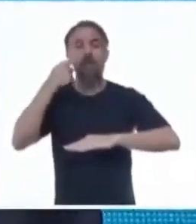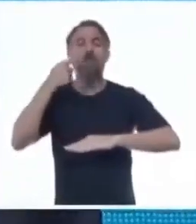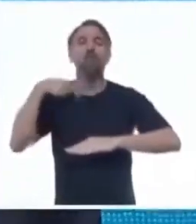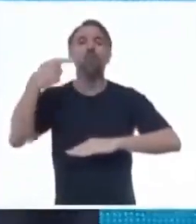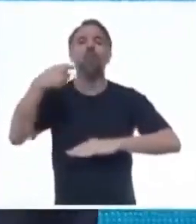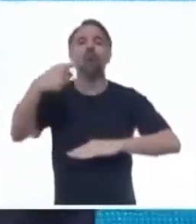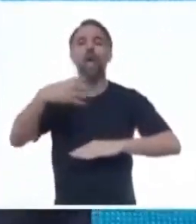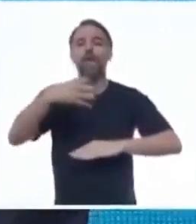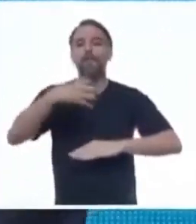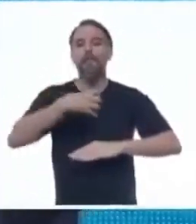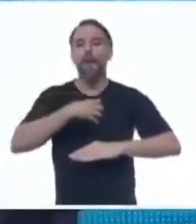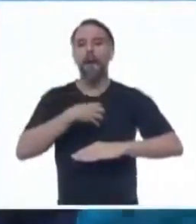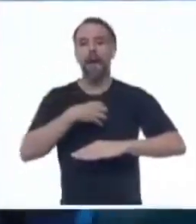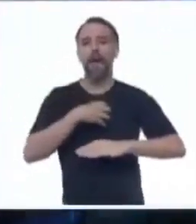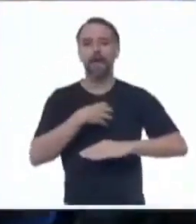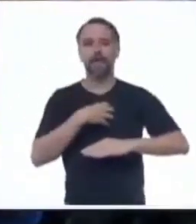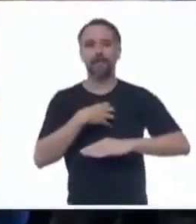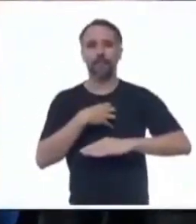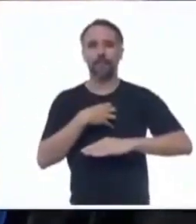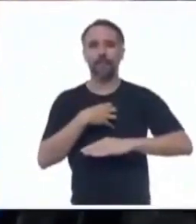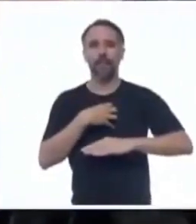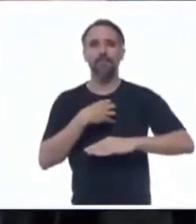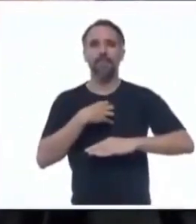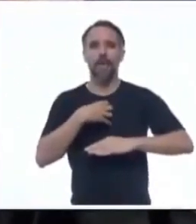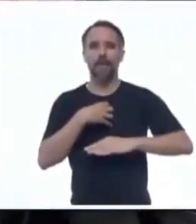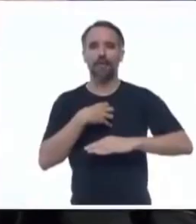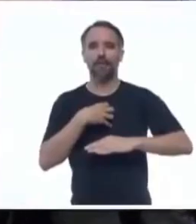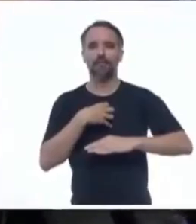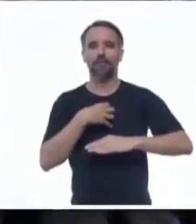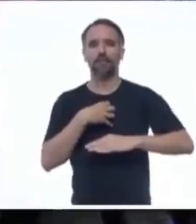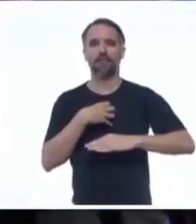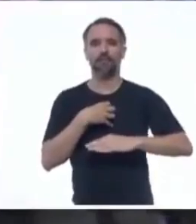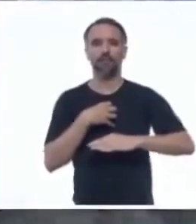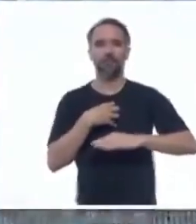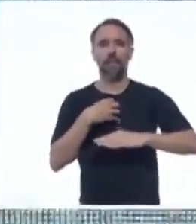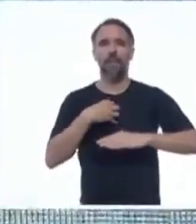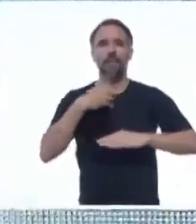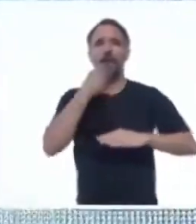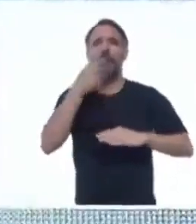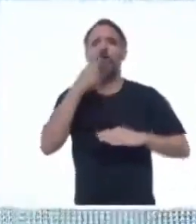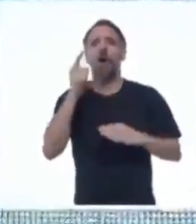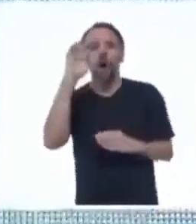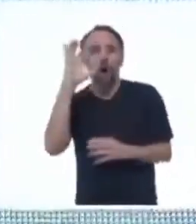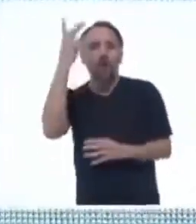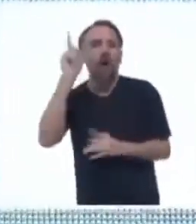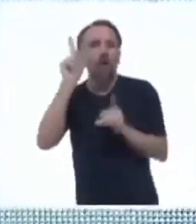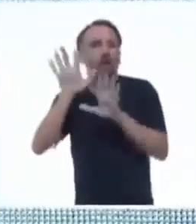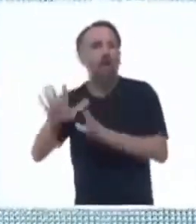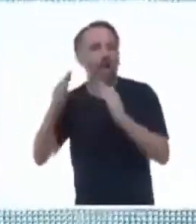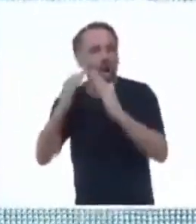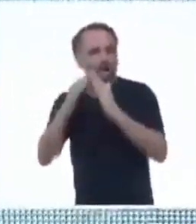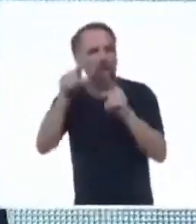bronca se quedaron en su casa. Quiero hablarle a los argentinos